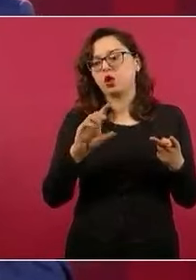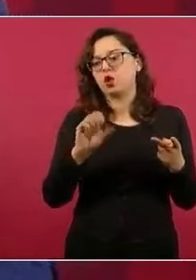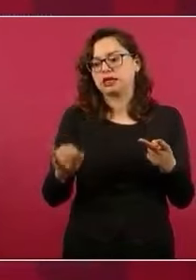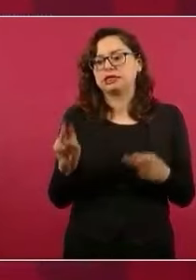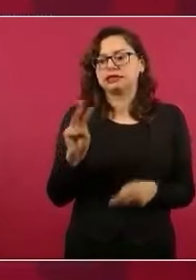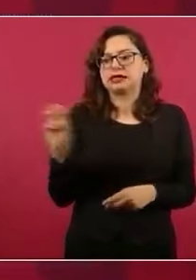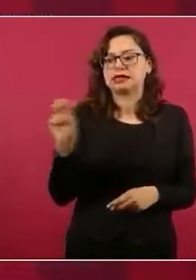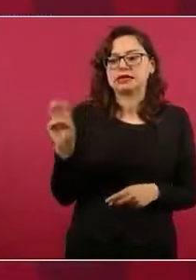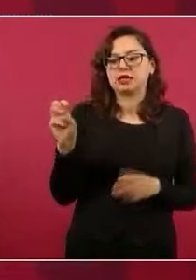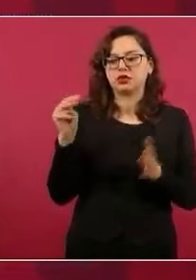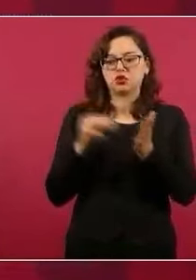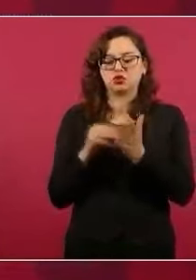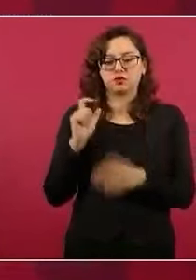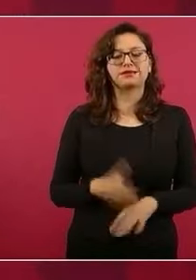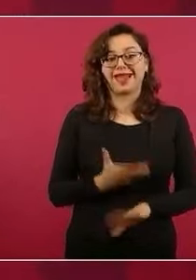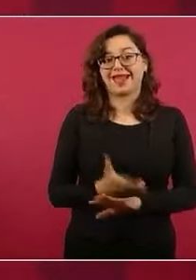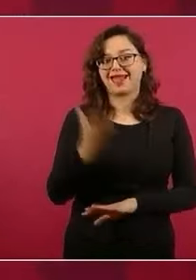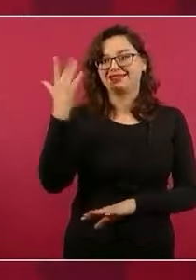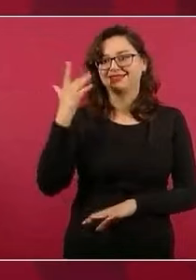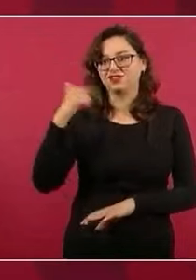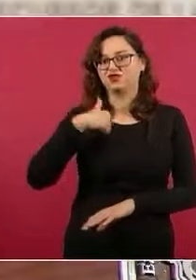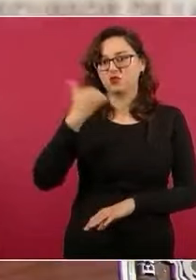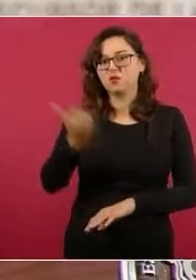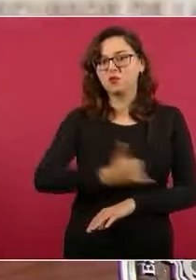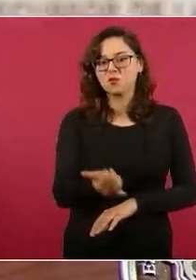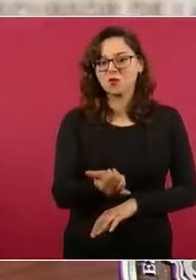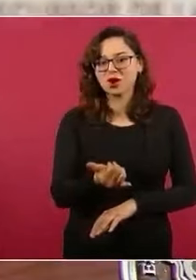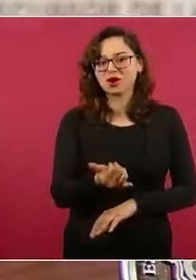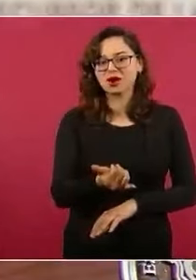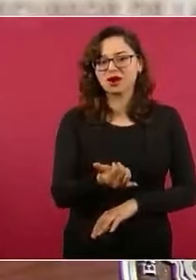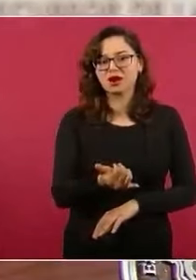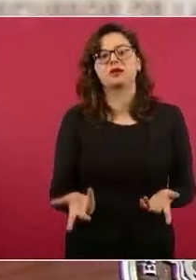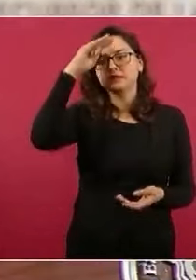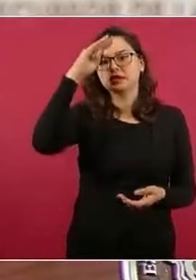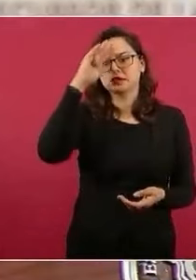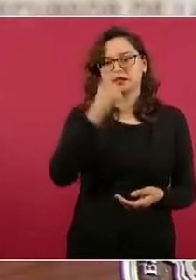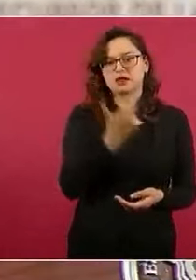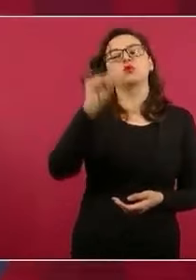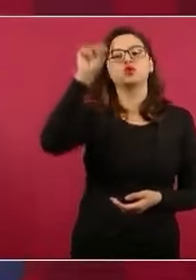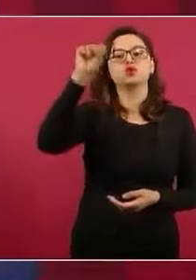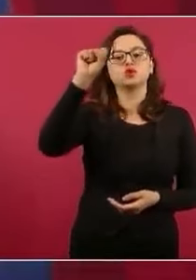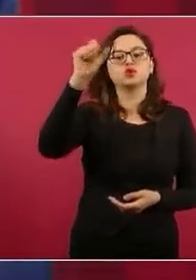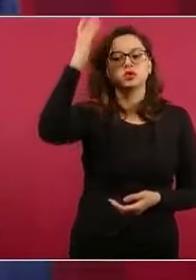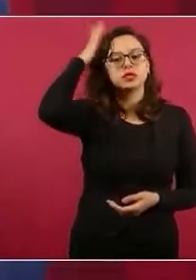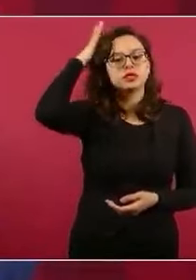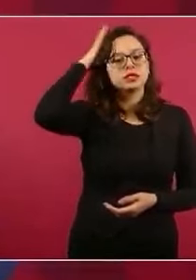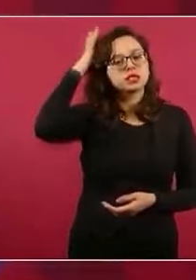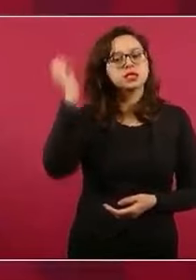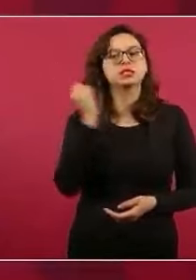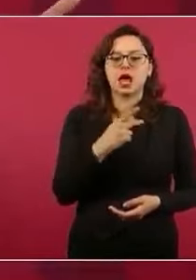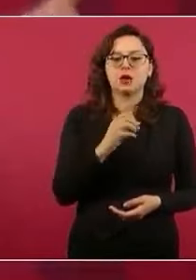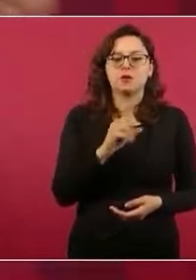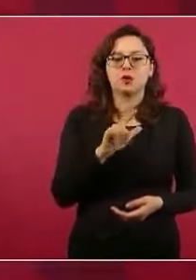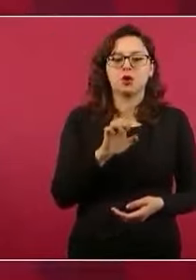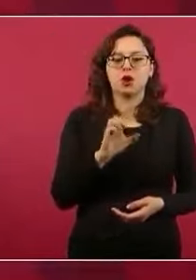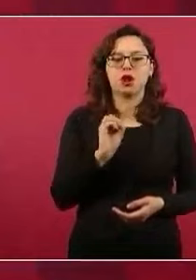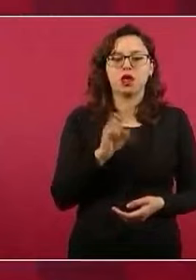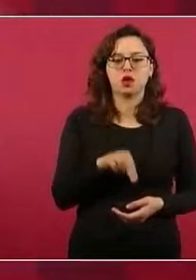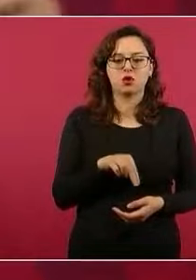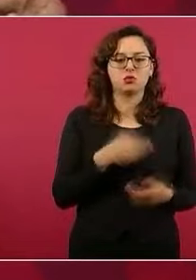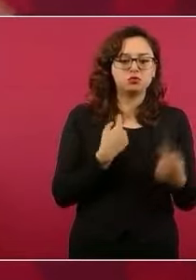que hablé del tema, porque pensaba yo que era el sindicato del senador Napoleón Gómez Urrutia que había